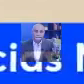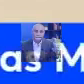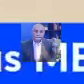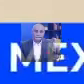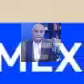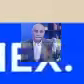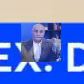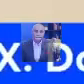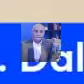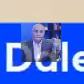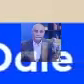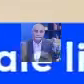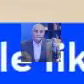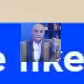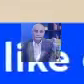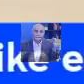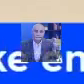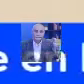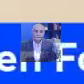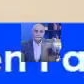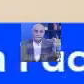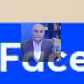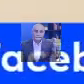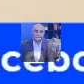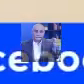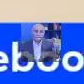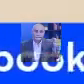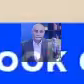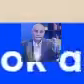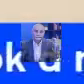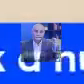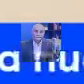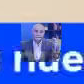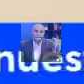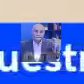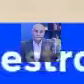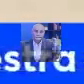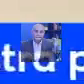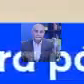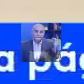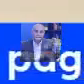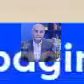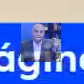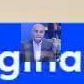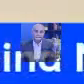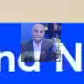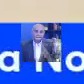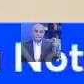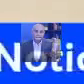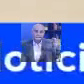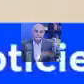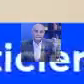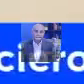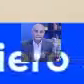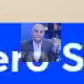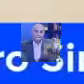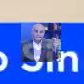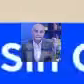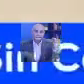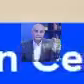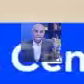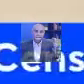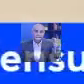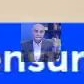hemisferio, pero lo que debemos hacer, lo que usted ha hecho, y lo felicito por eso, es seguir apoyando y construyendo instituciones democráticas en el hemisferio,